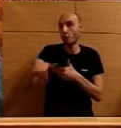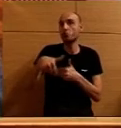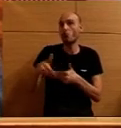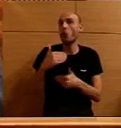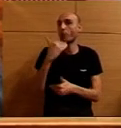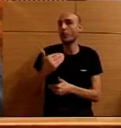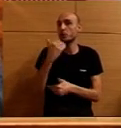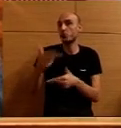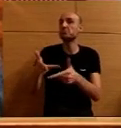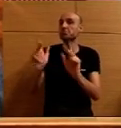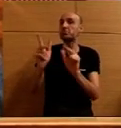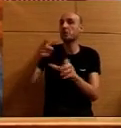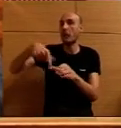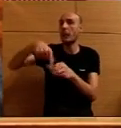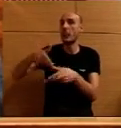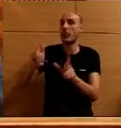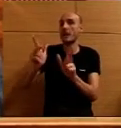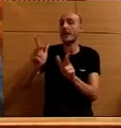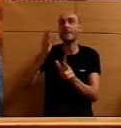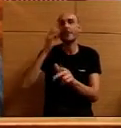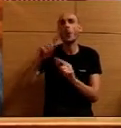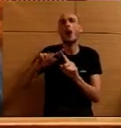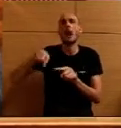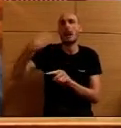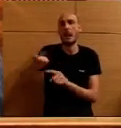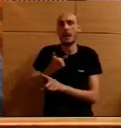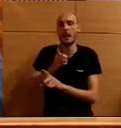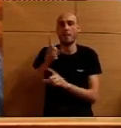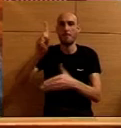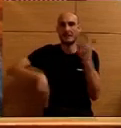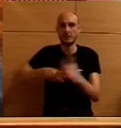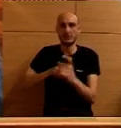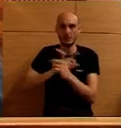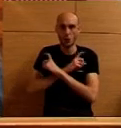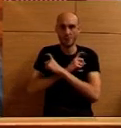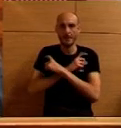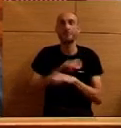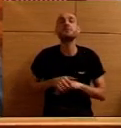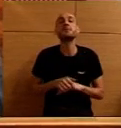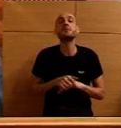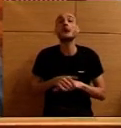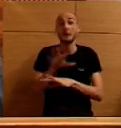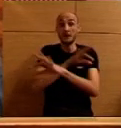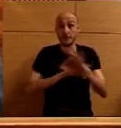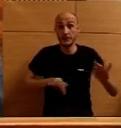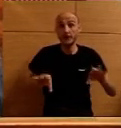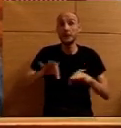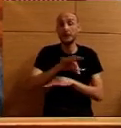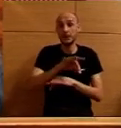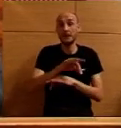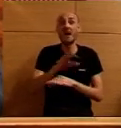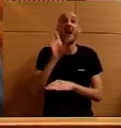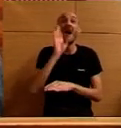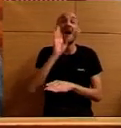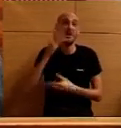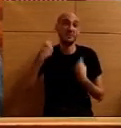pero que además vendrán en el pleno del mes que viene. Introducir los cambios sin boche, a lo que se refiere usted, señor Segarra, que es lo que hicimos en las